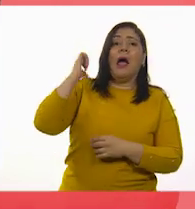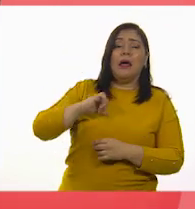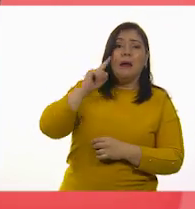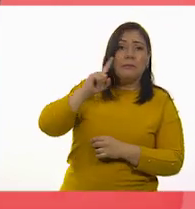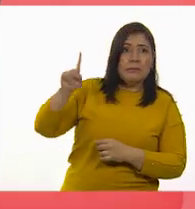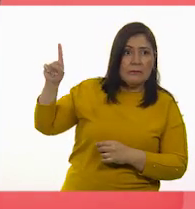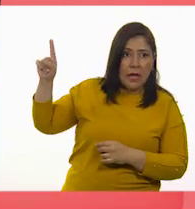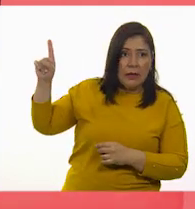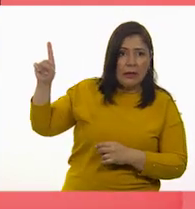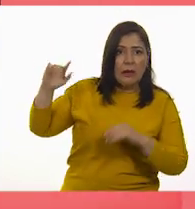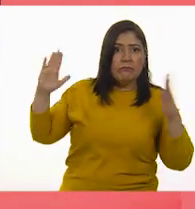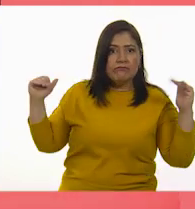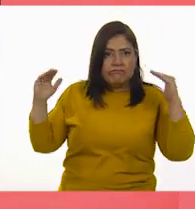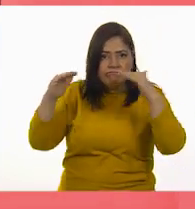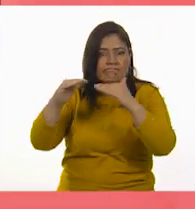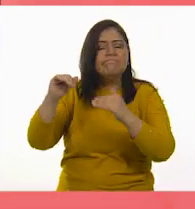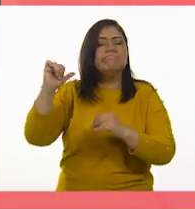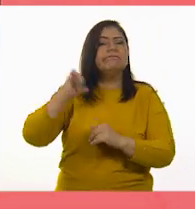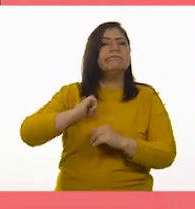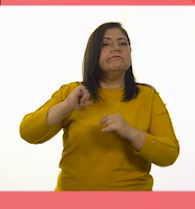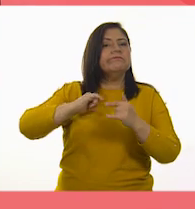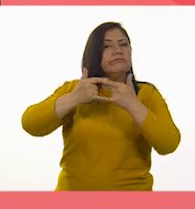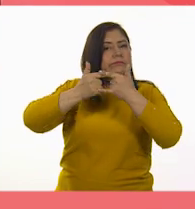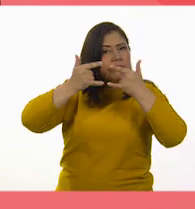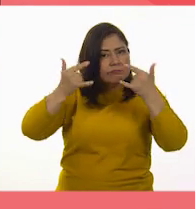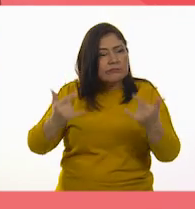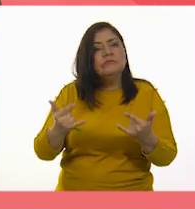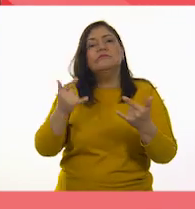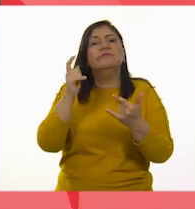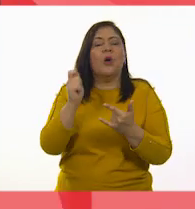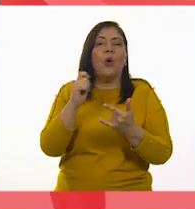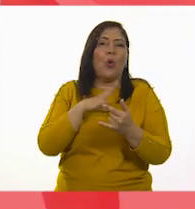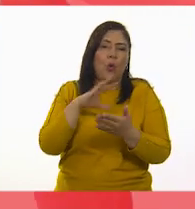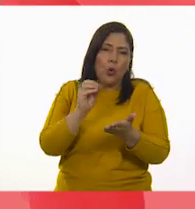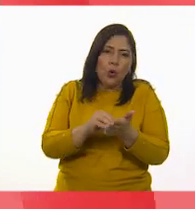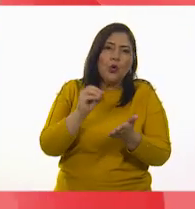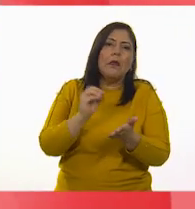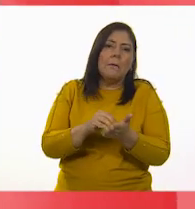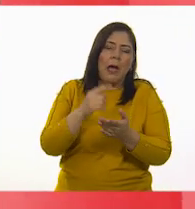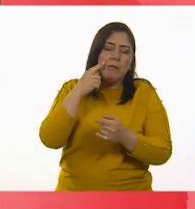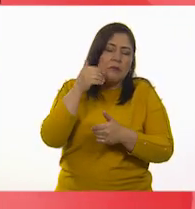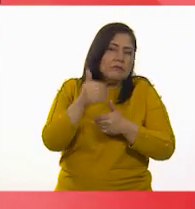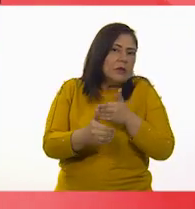un legado, una historia y un relato que aún continúa